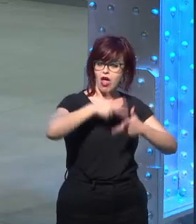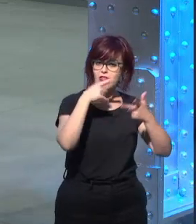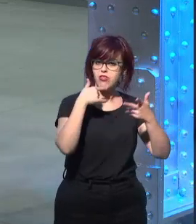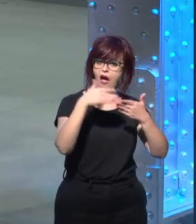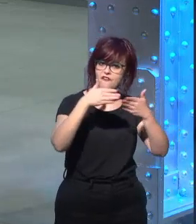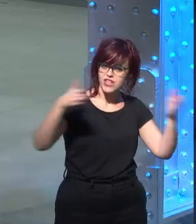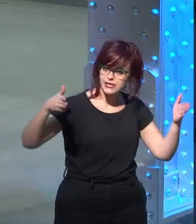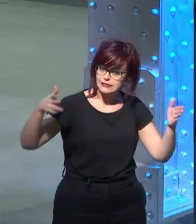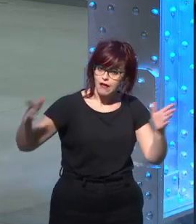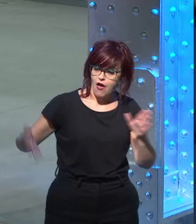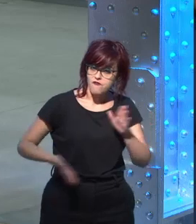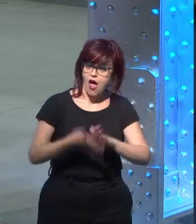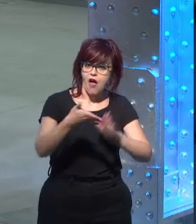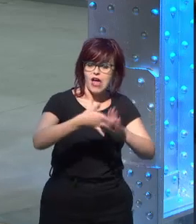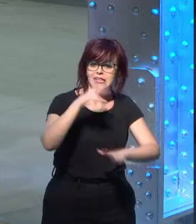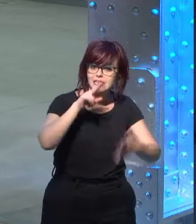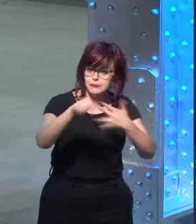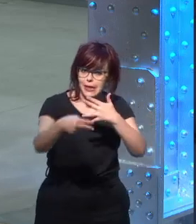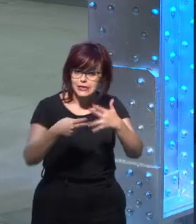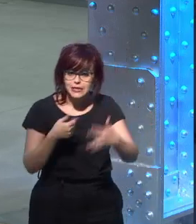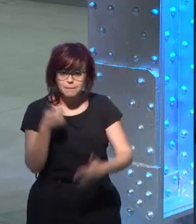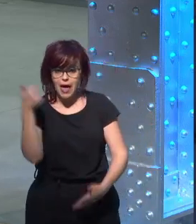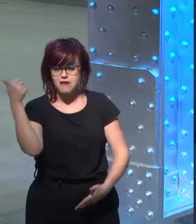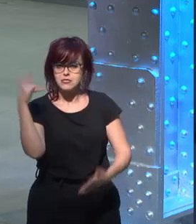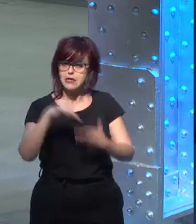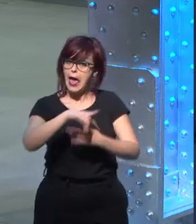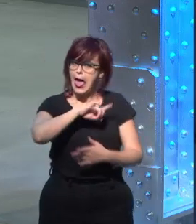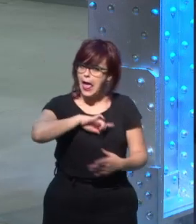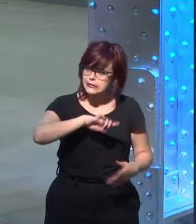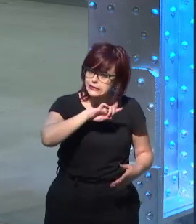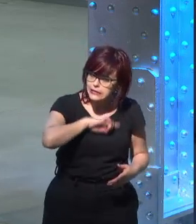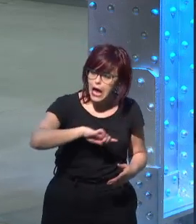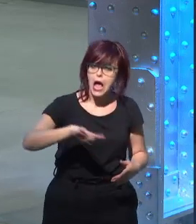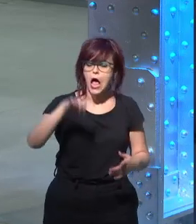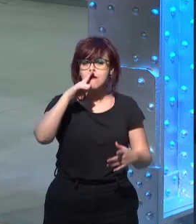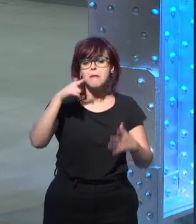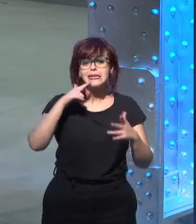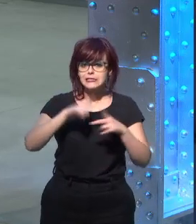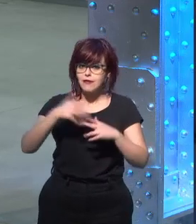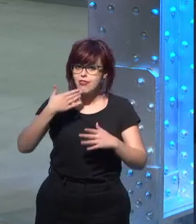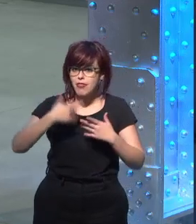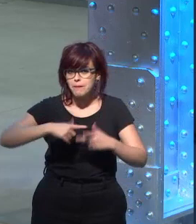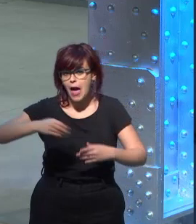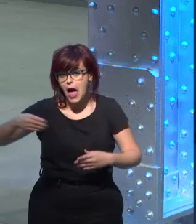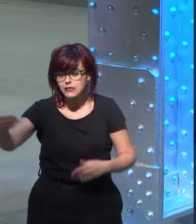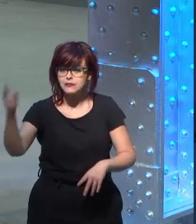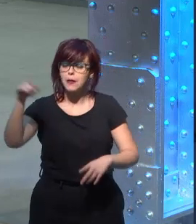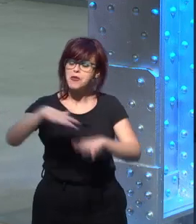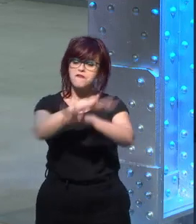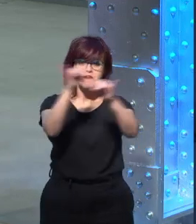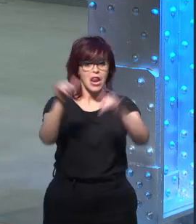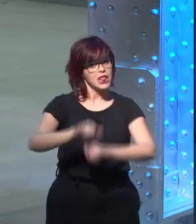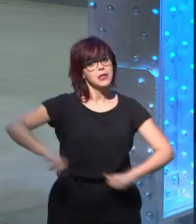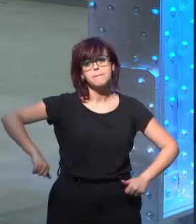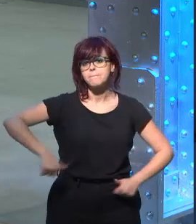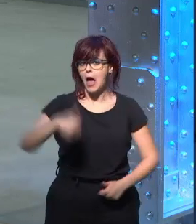abierta, más transparente, más ética, más longeva e incluso más feliz,